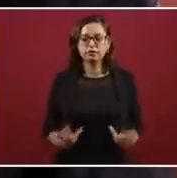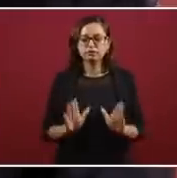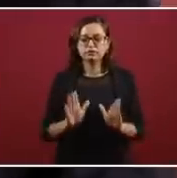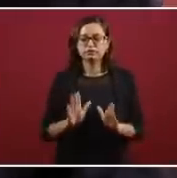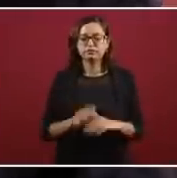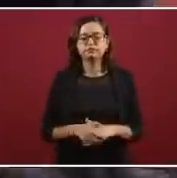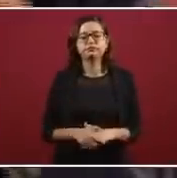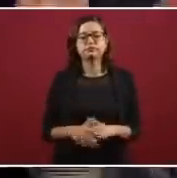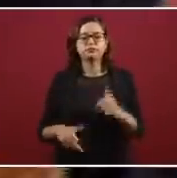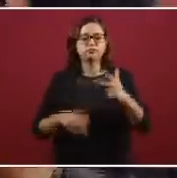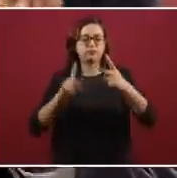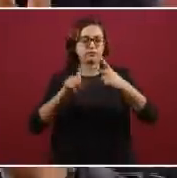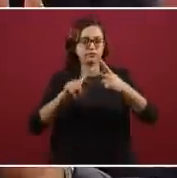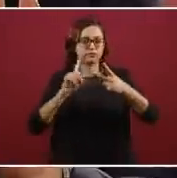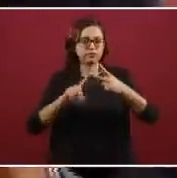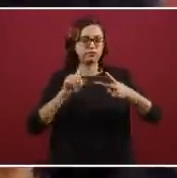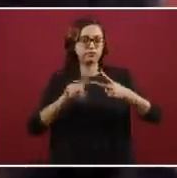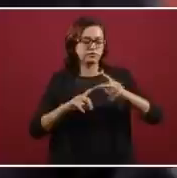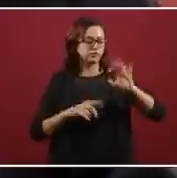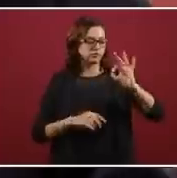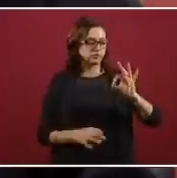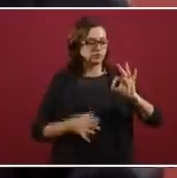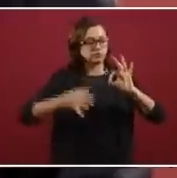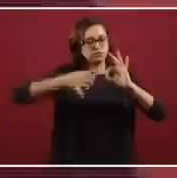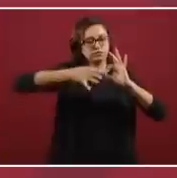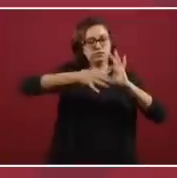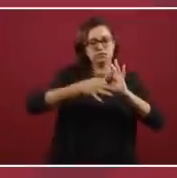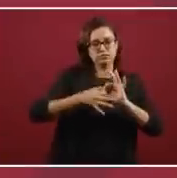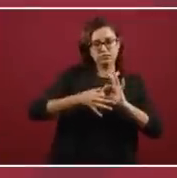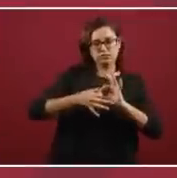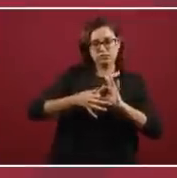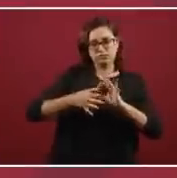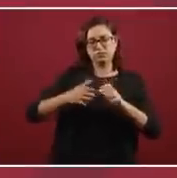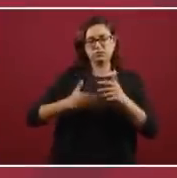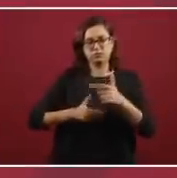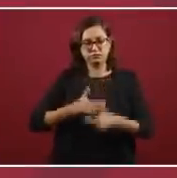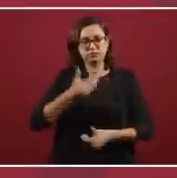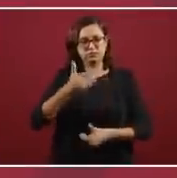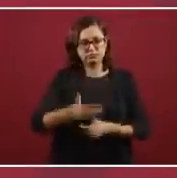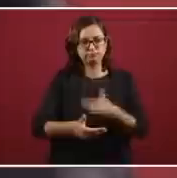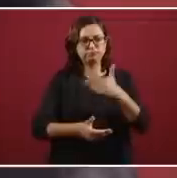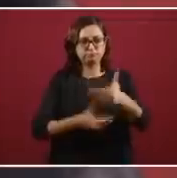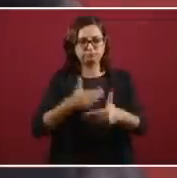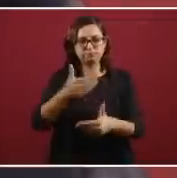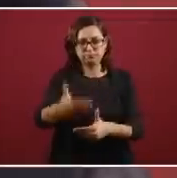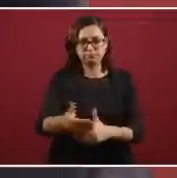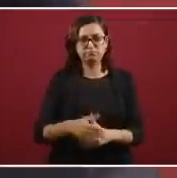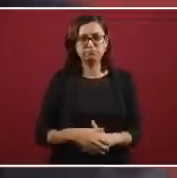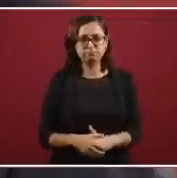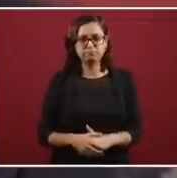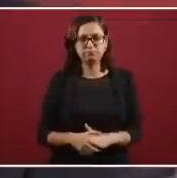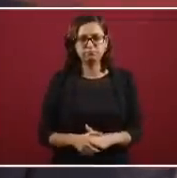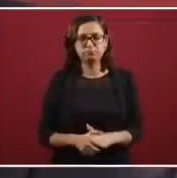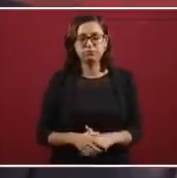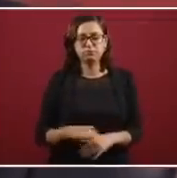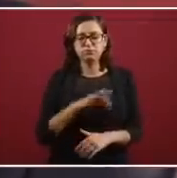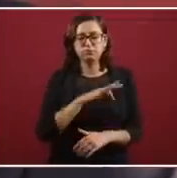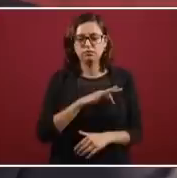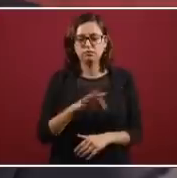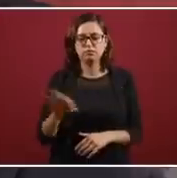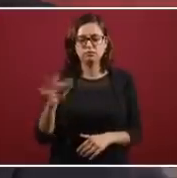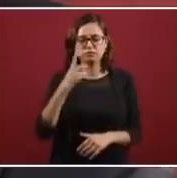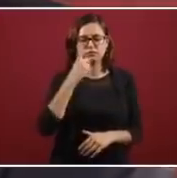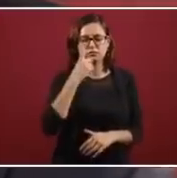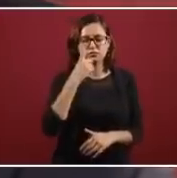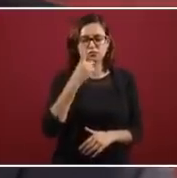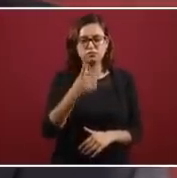Eso sería el segundo eslabón. Estamos avanzando en ese sentido. Les puedo comentar,